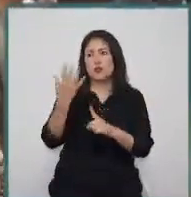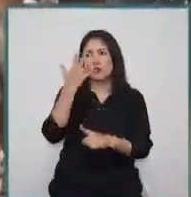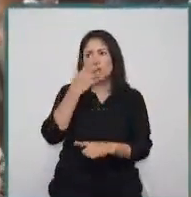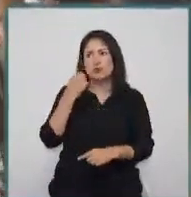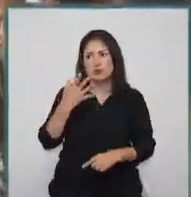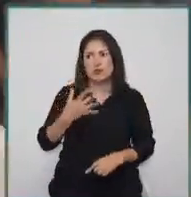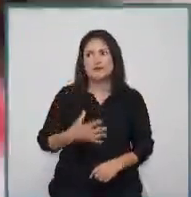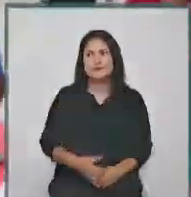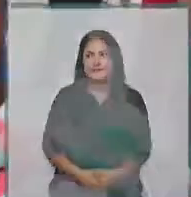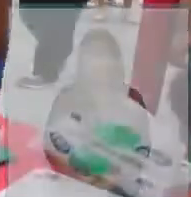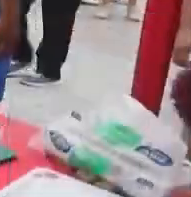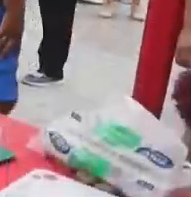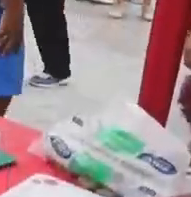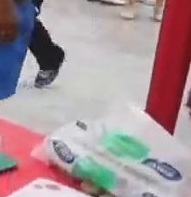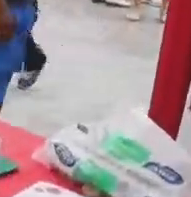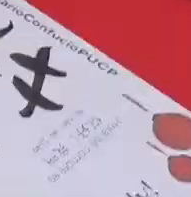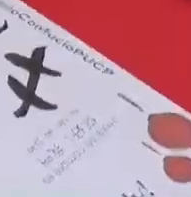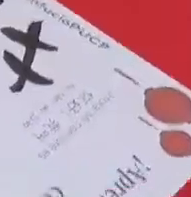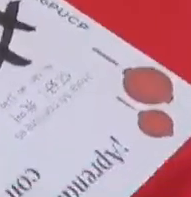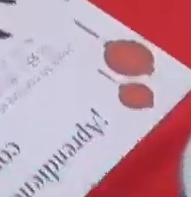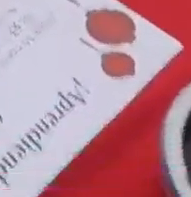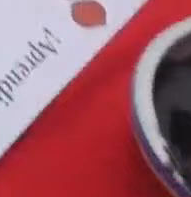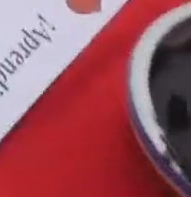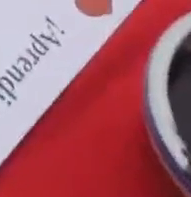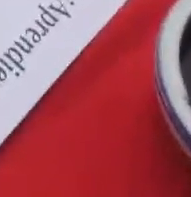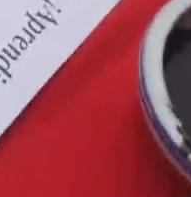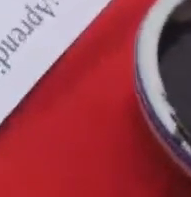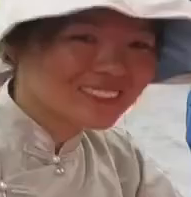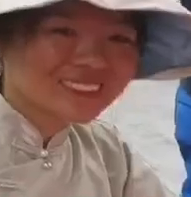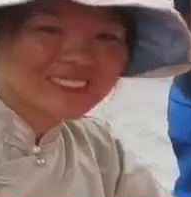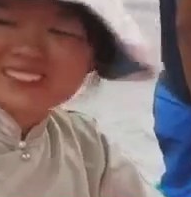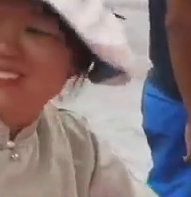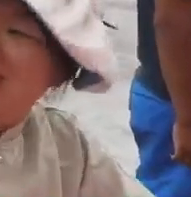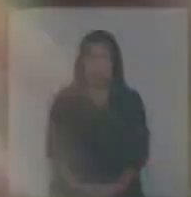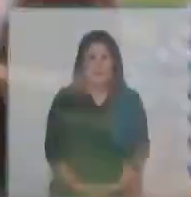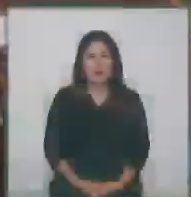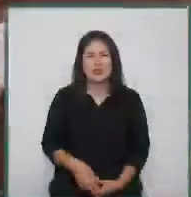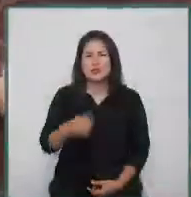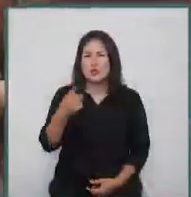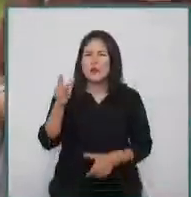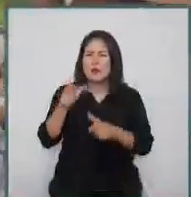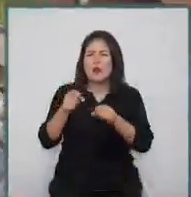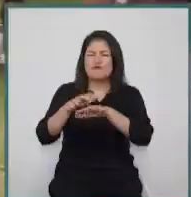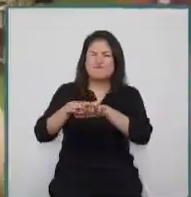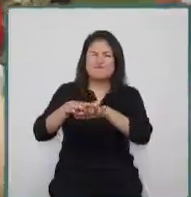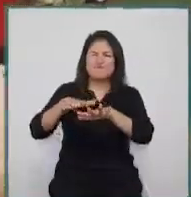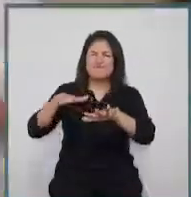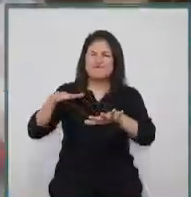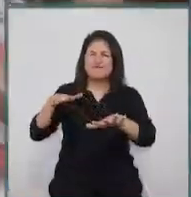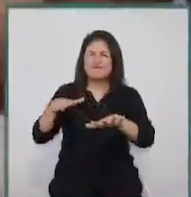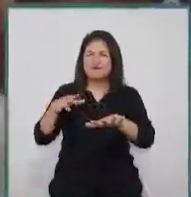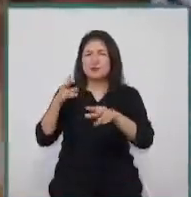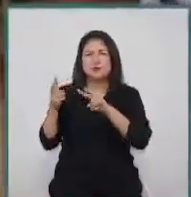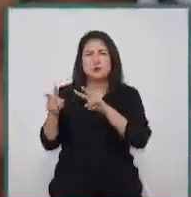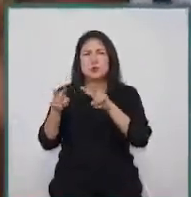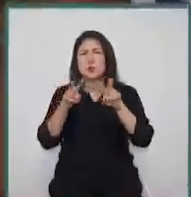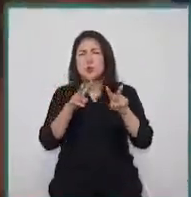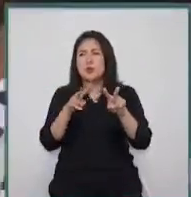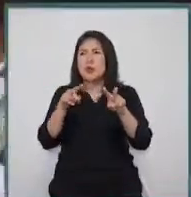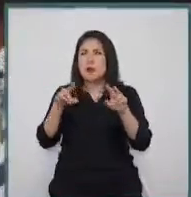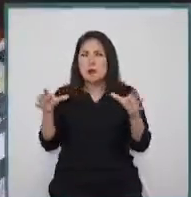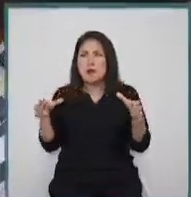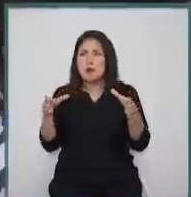cultura muy bonita. parece la cantidad de personas que hay ahorita acá en el